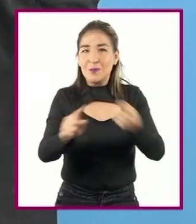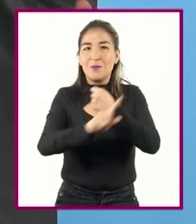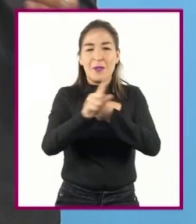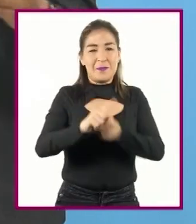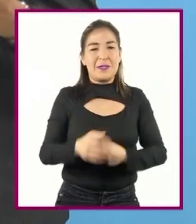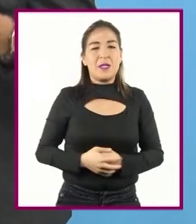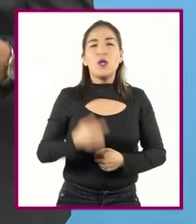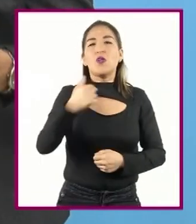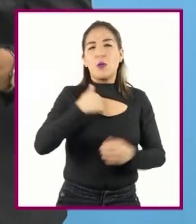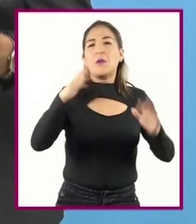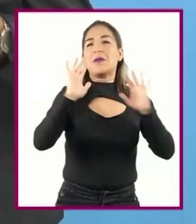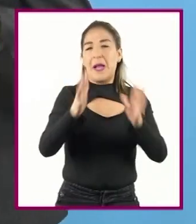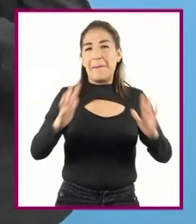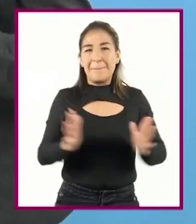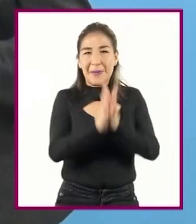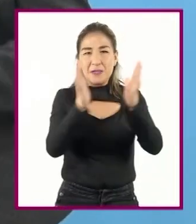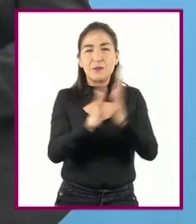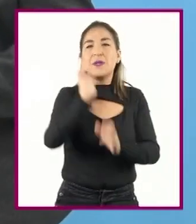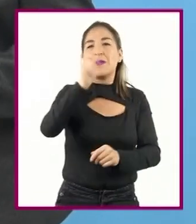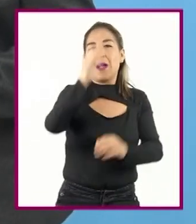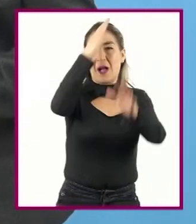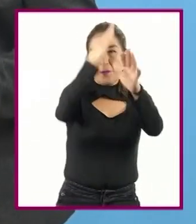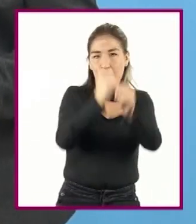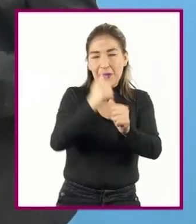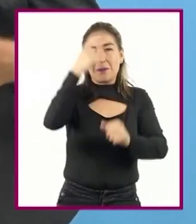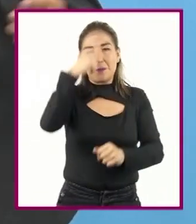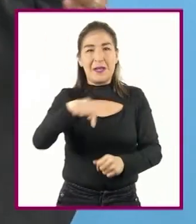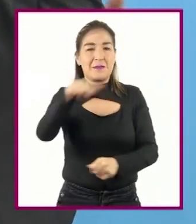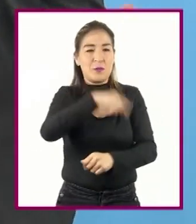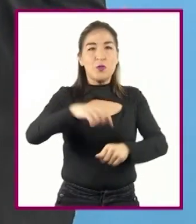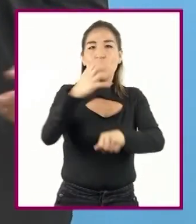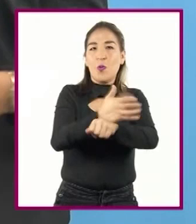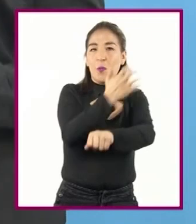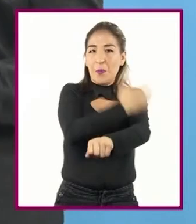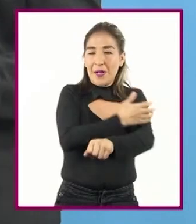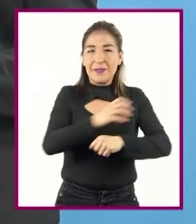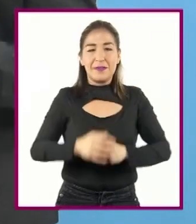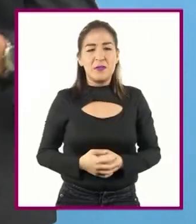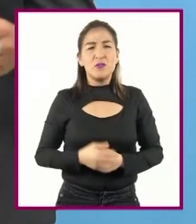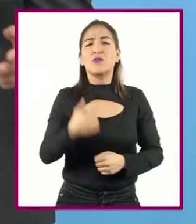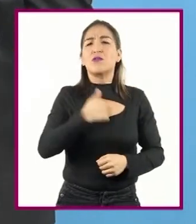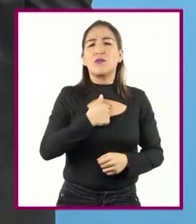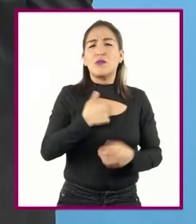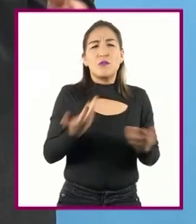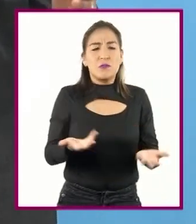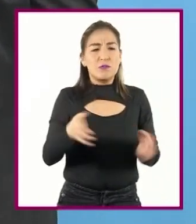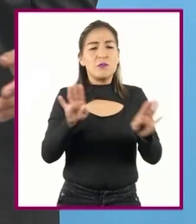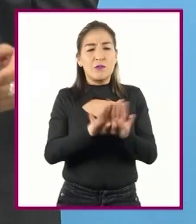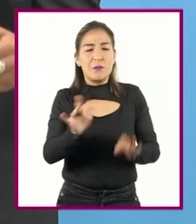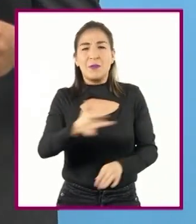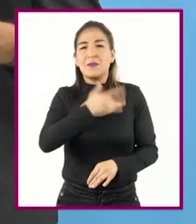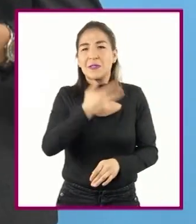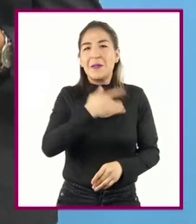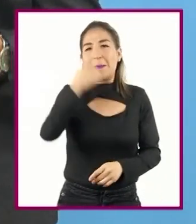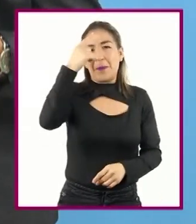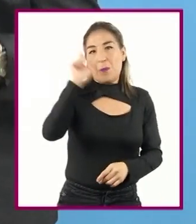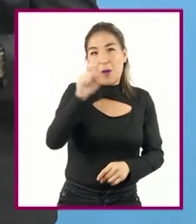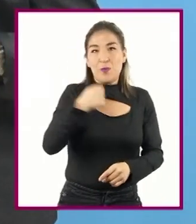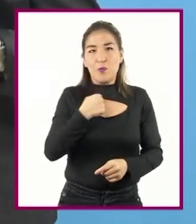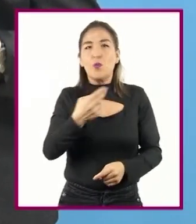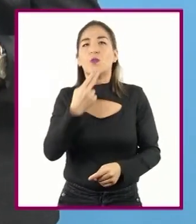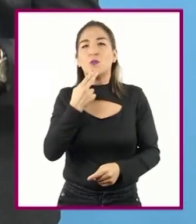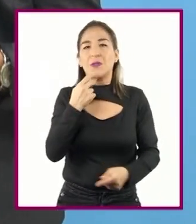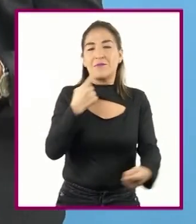en acuerdos entre mis compañeras y compañeros? ¿Cómo me he sentido al utilizar el diálogo como